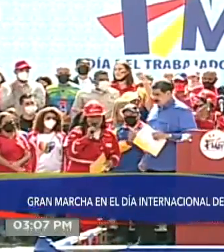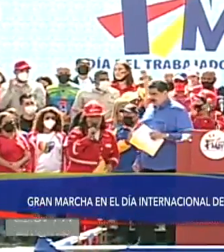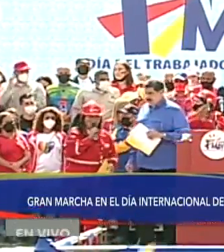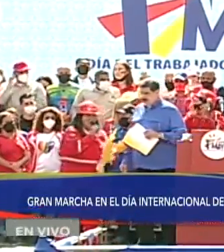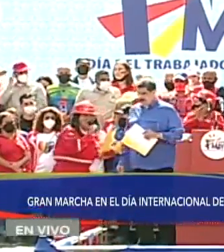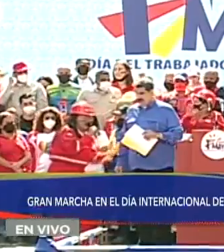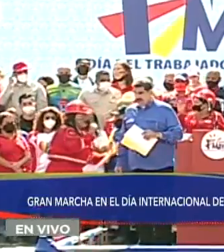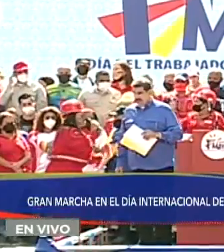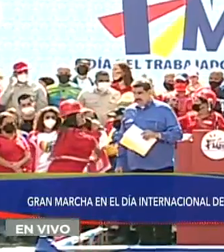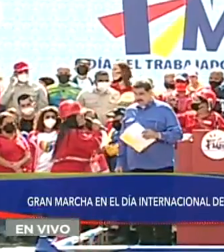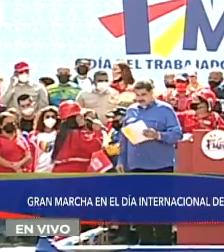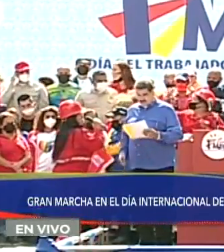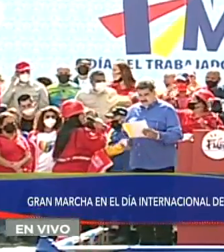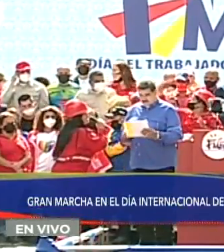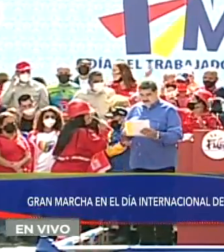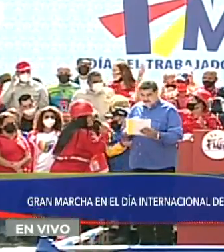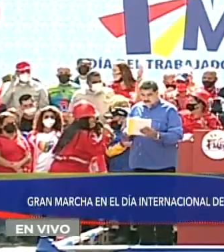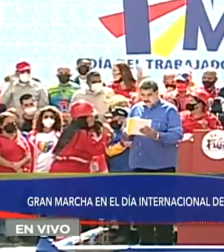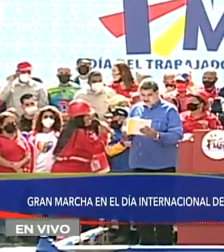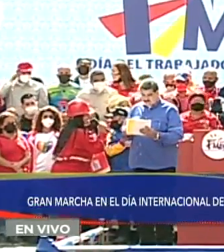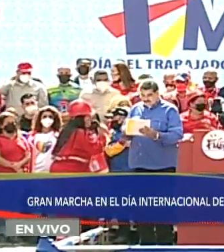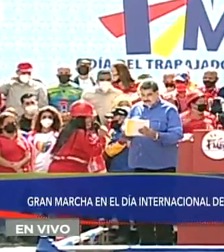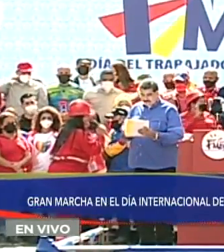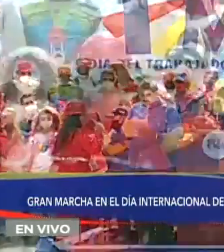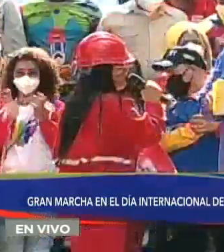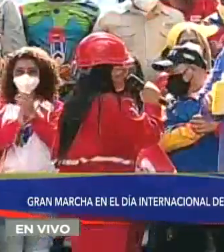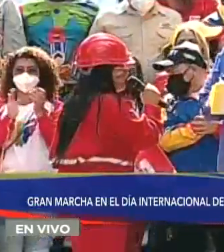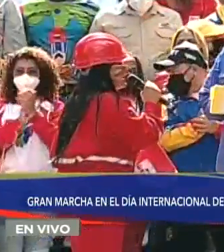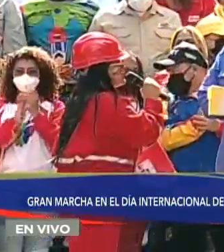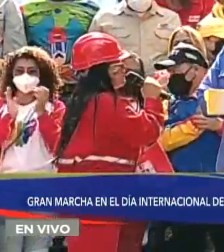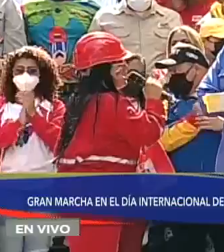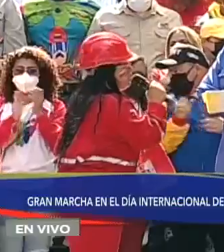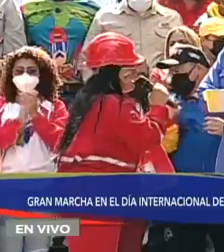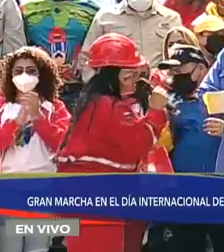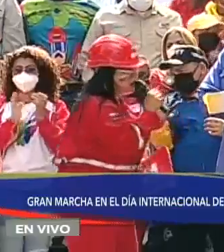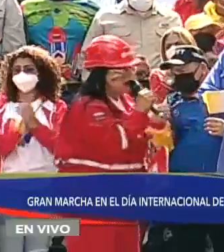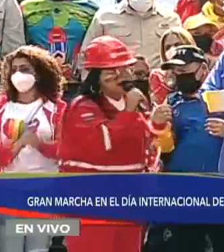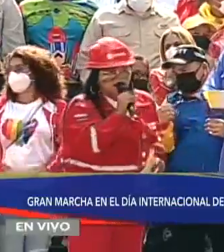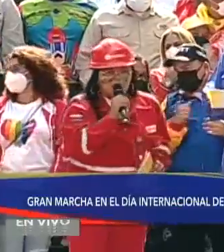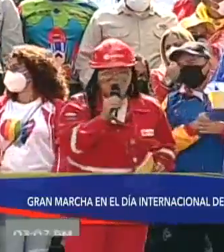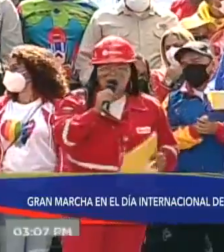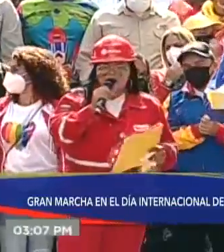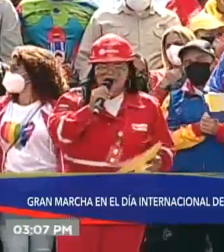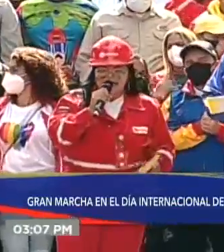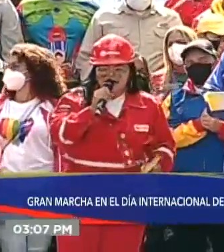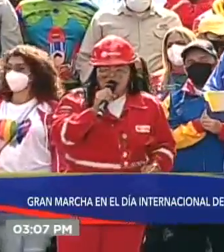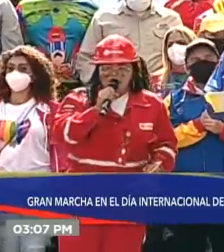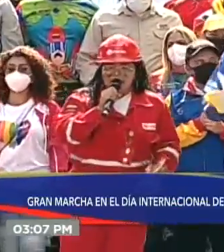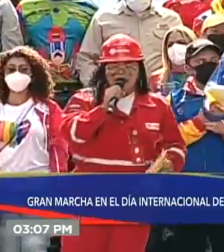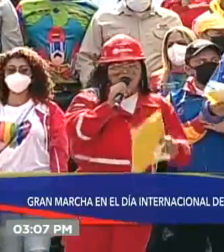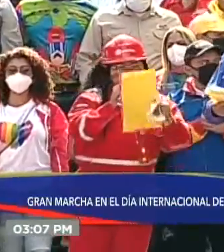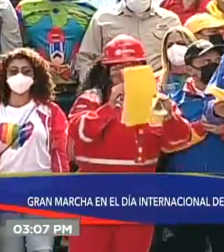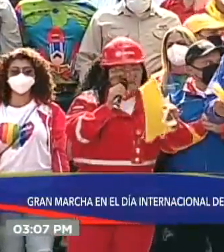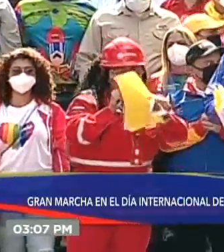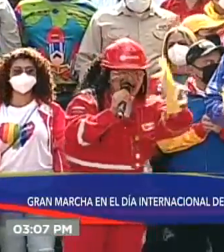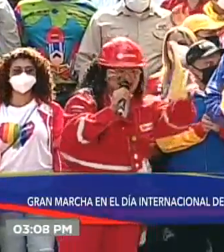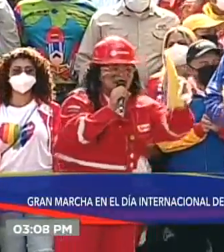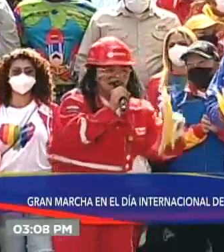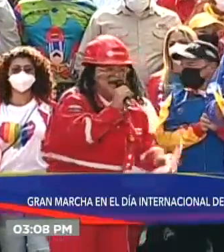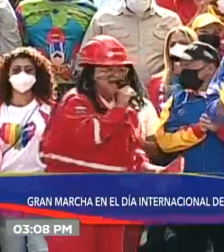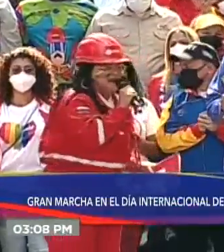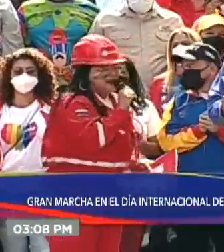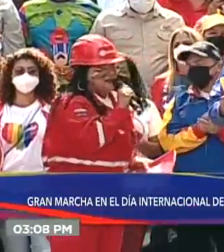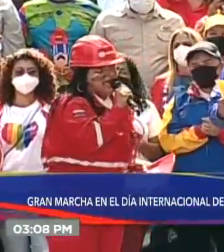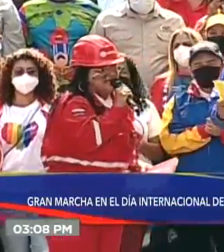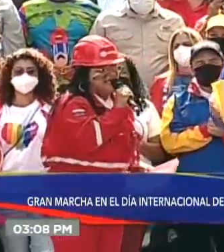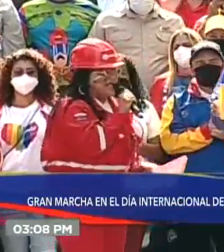señor presidente, con voz y voto en nuestra Central Bolivariana de Trabajadores y Trabajadoras. Un movimiento que no va a ser